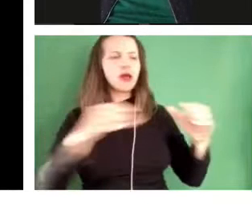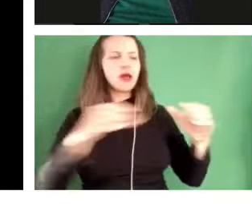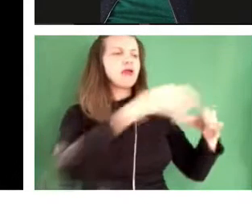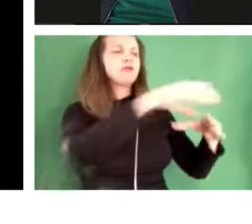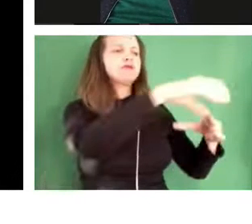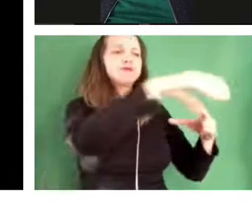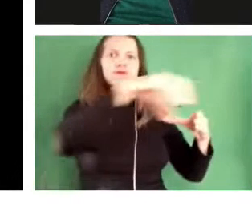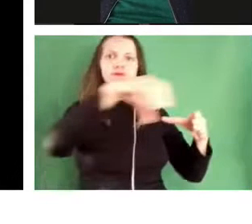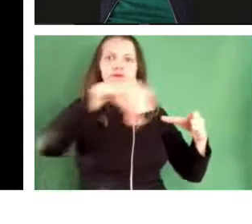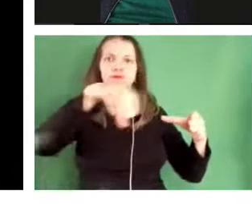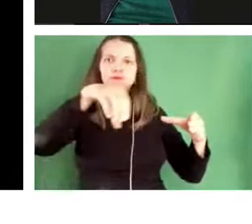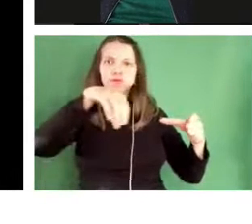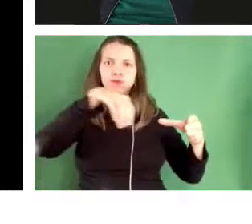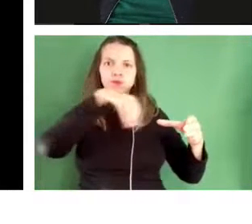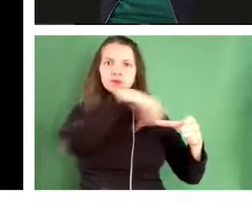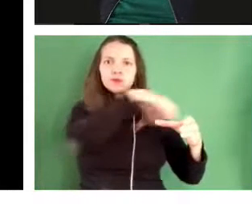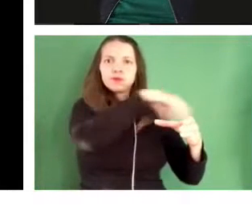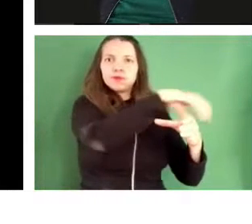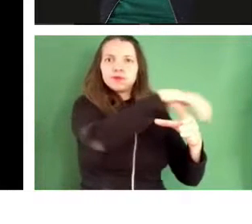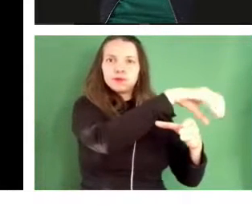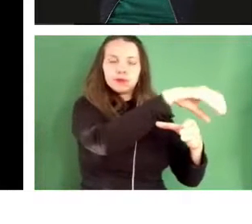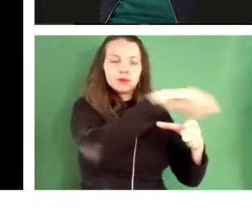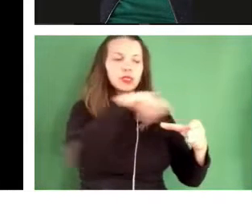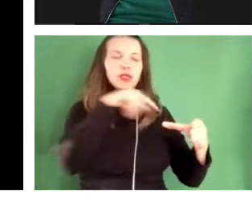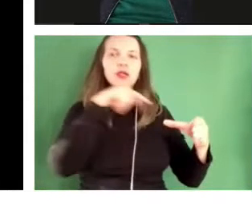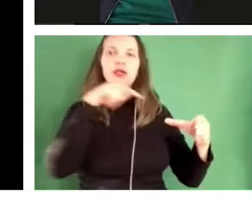hace de uno de los distritos más